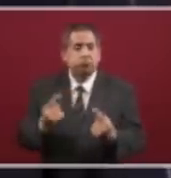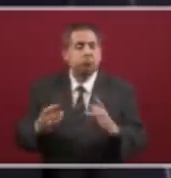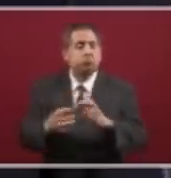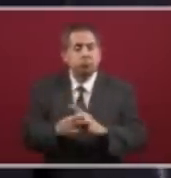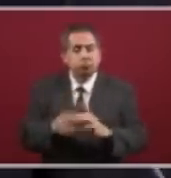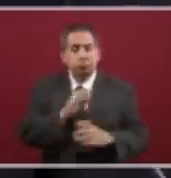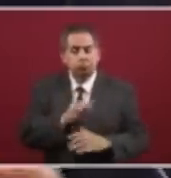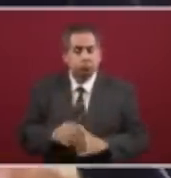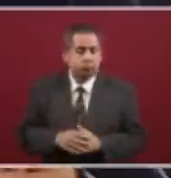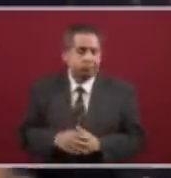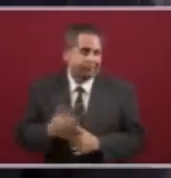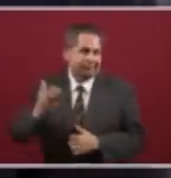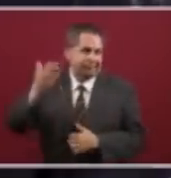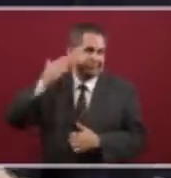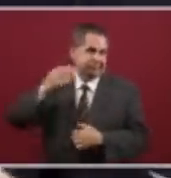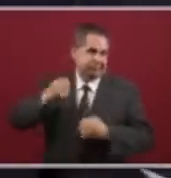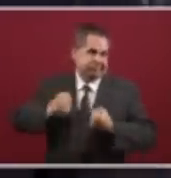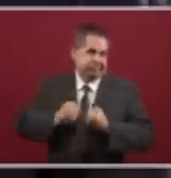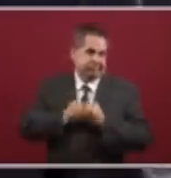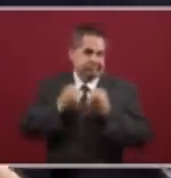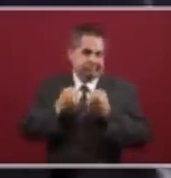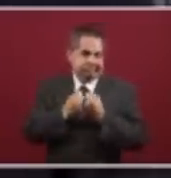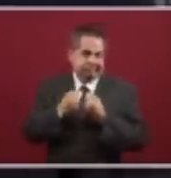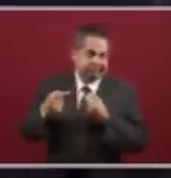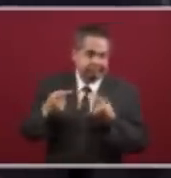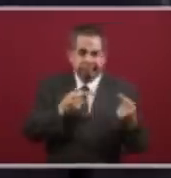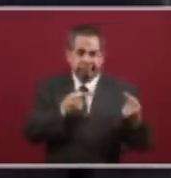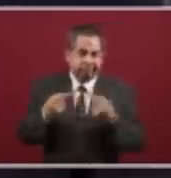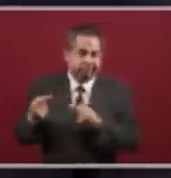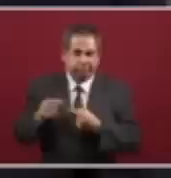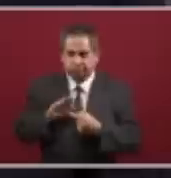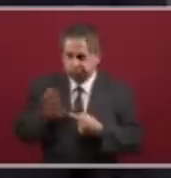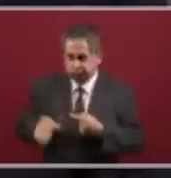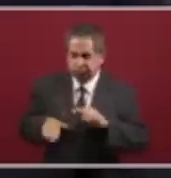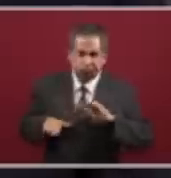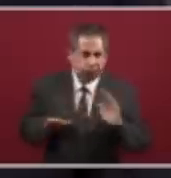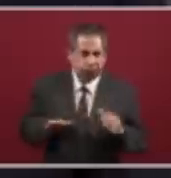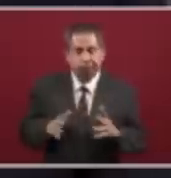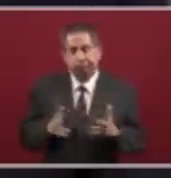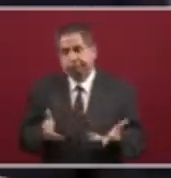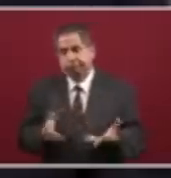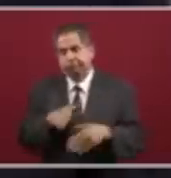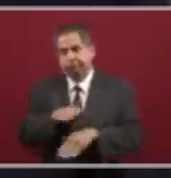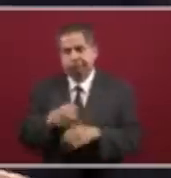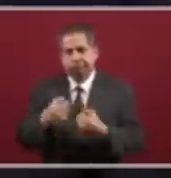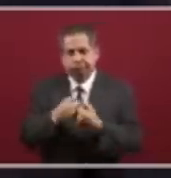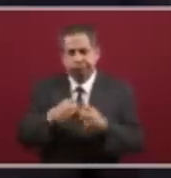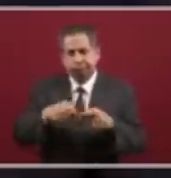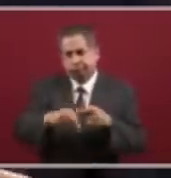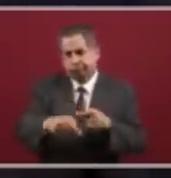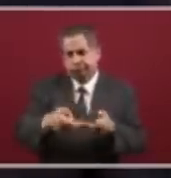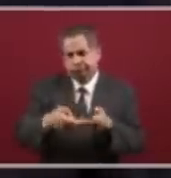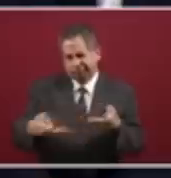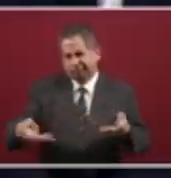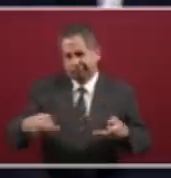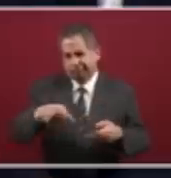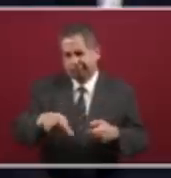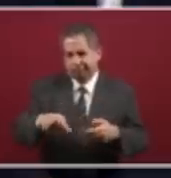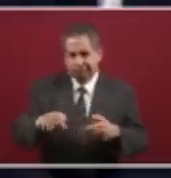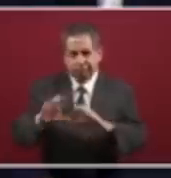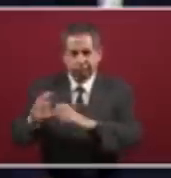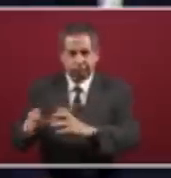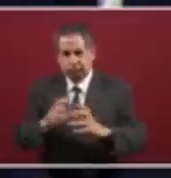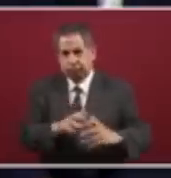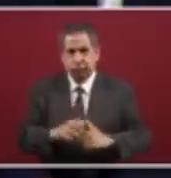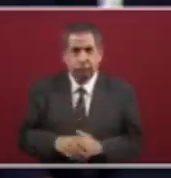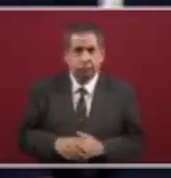x esos conflictos de límites agrarios entre comunidades